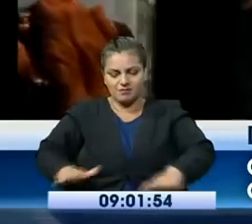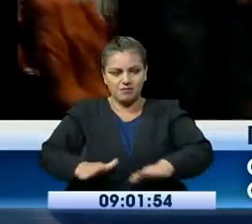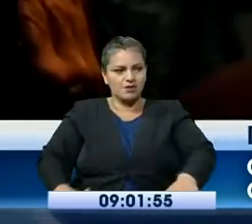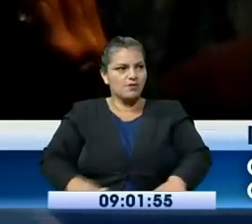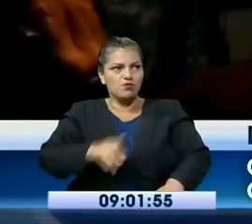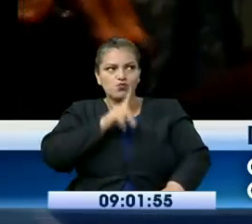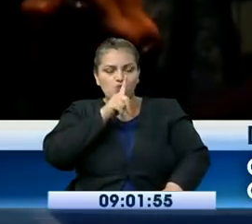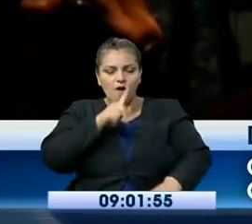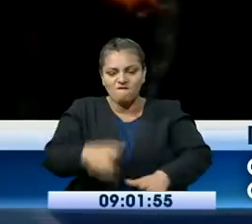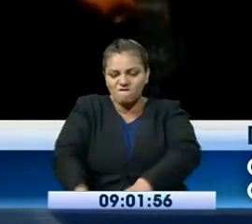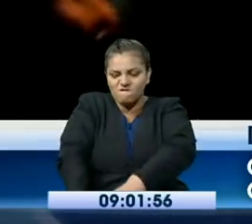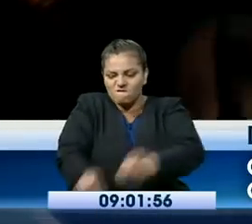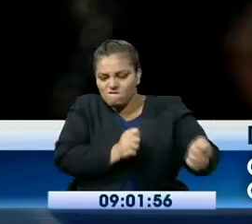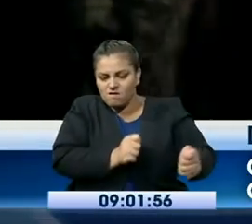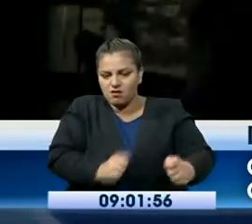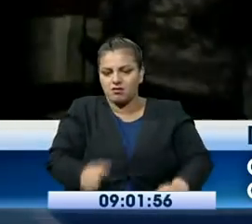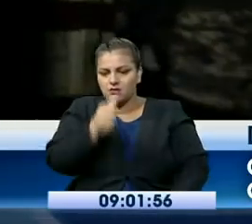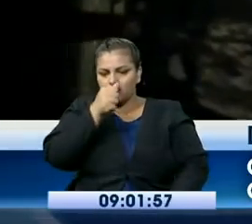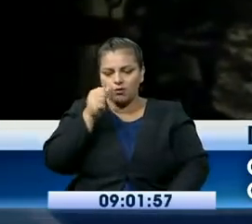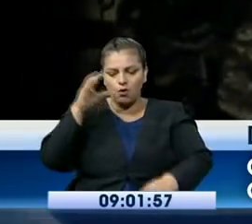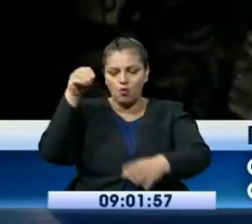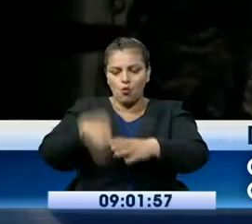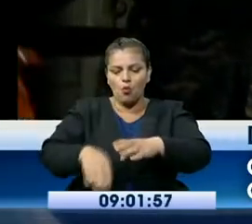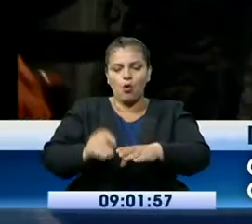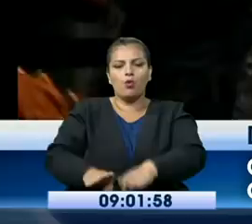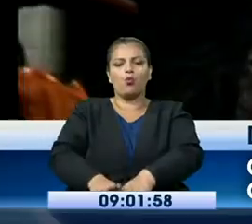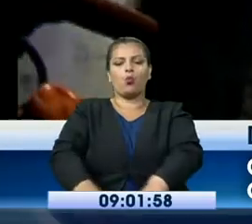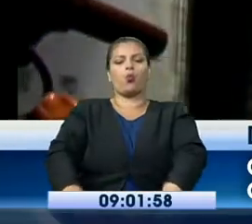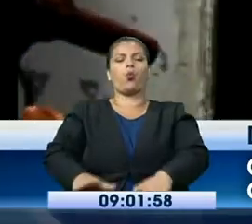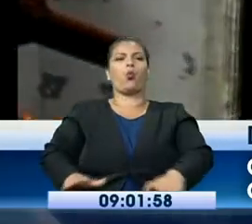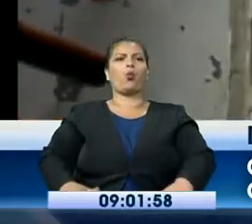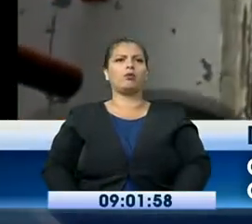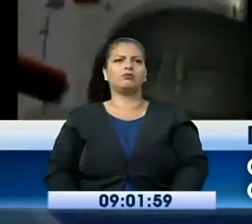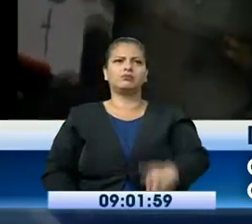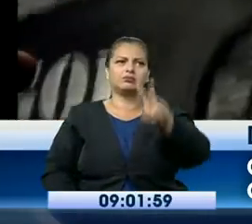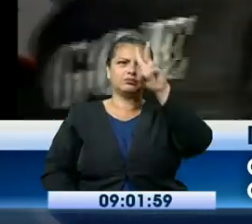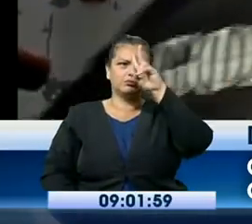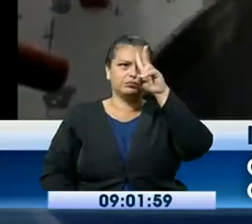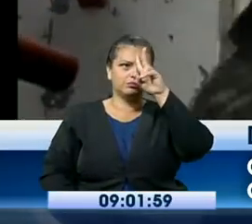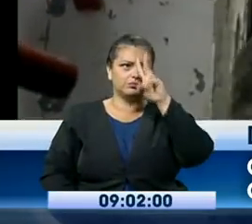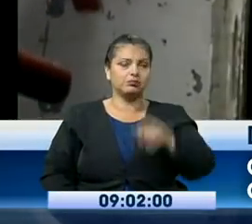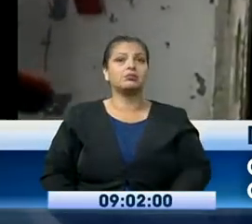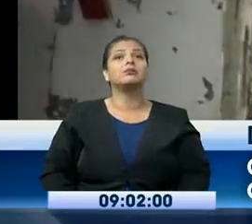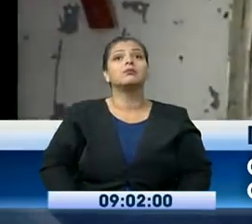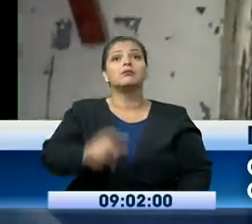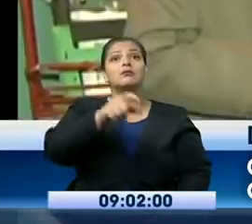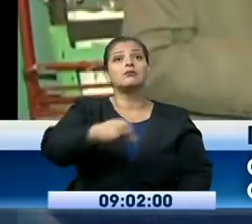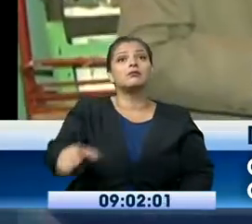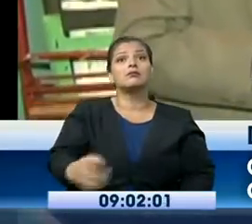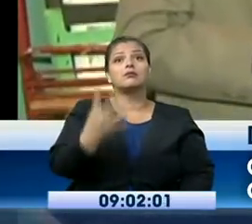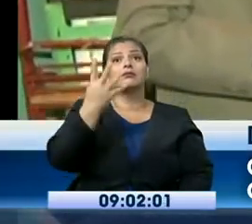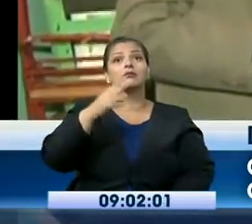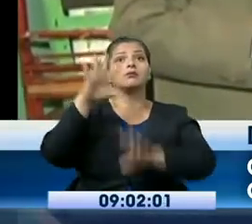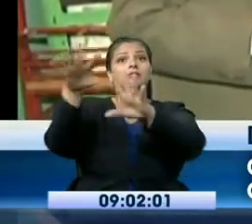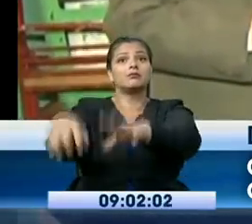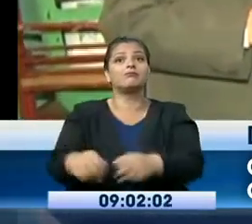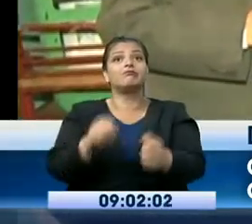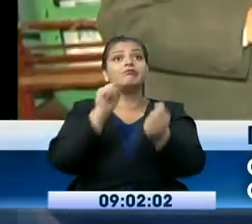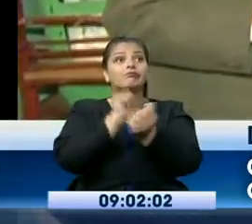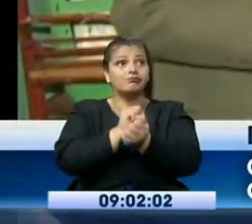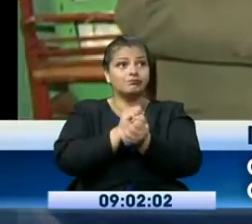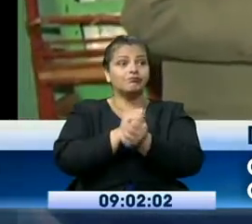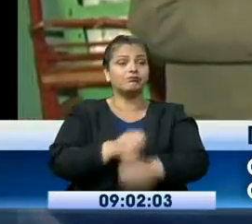fueron trasladados hasta la unidad de plagas ya donde quedaron a disposición de las autoridades correspondientes y a la espera